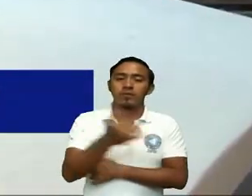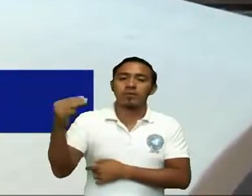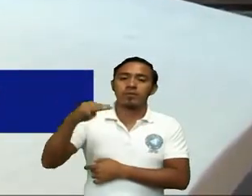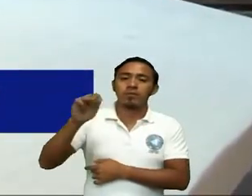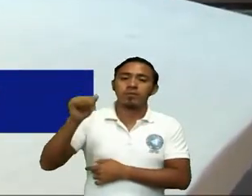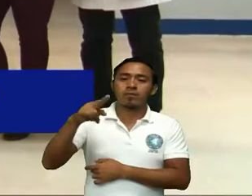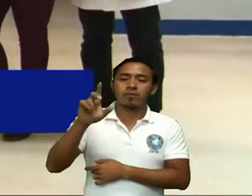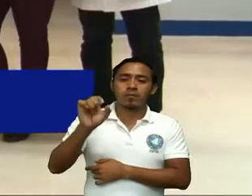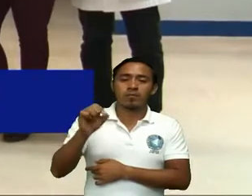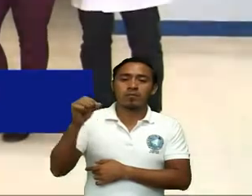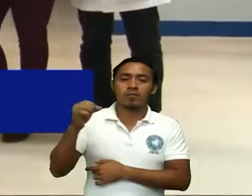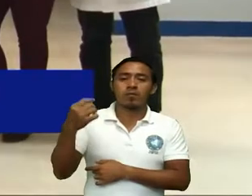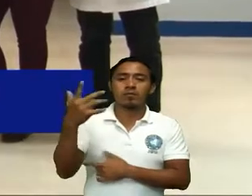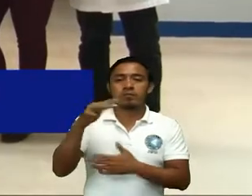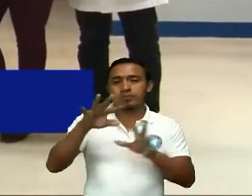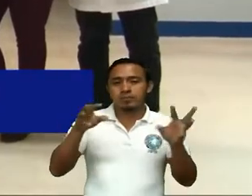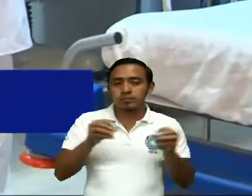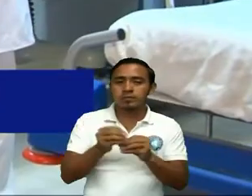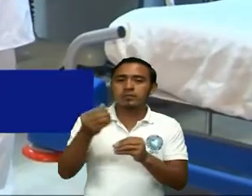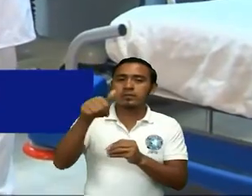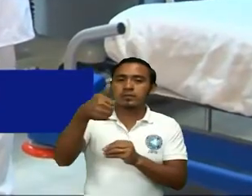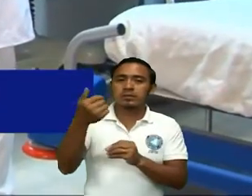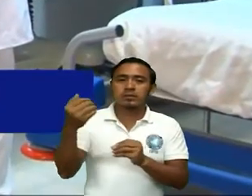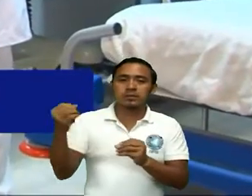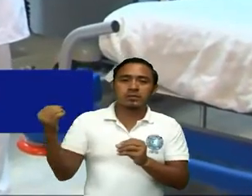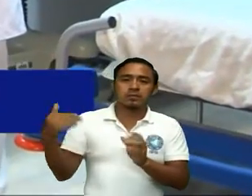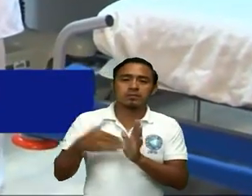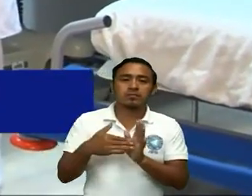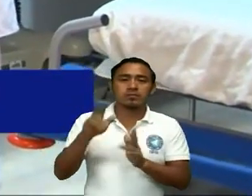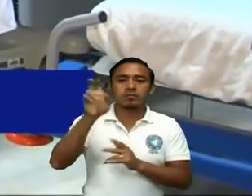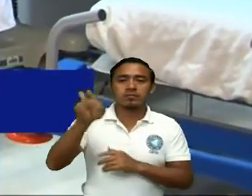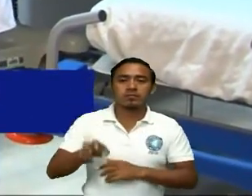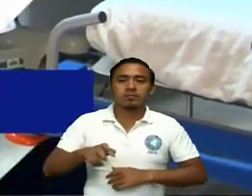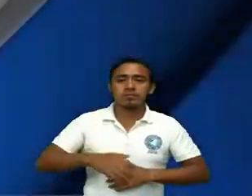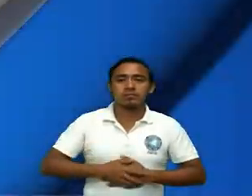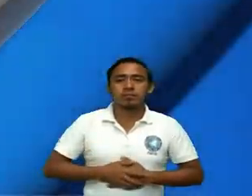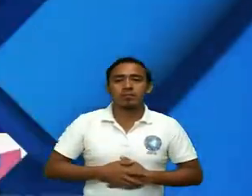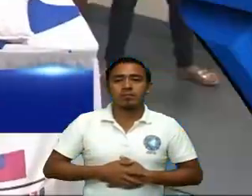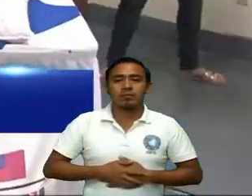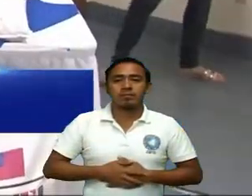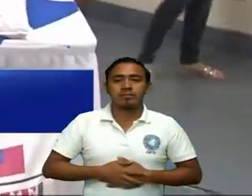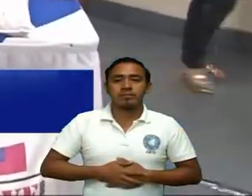cuya inversión fue de 600.000 córdobas.